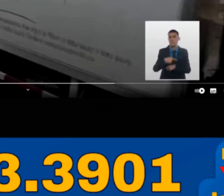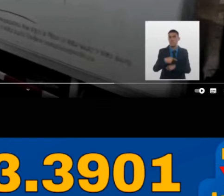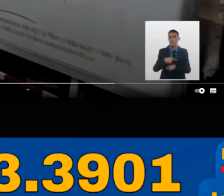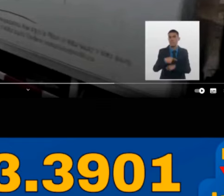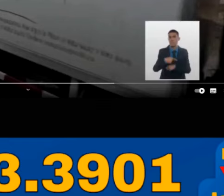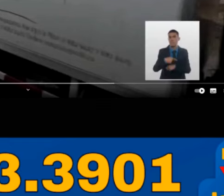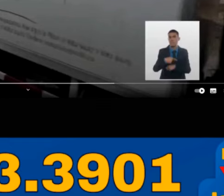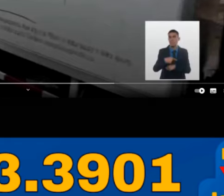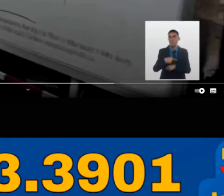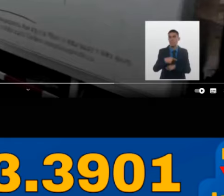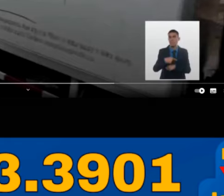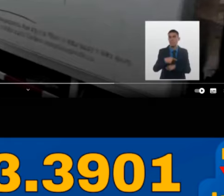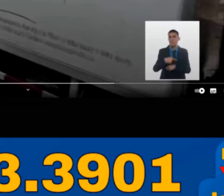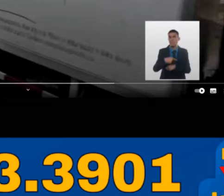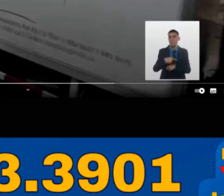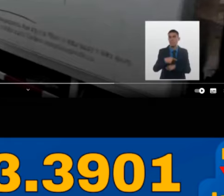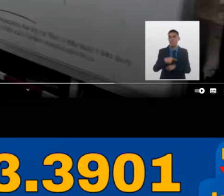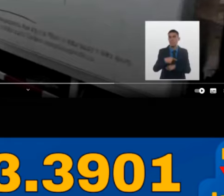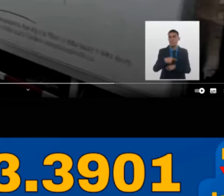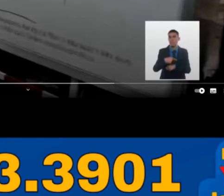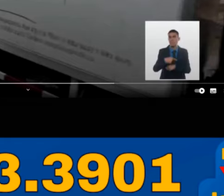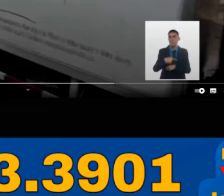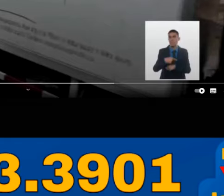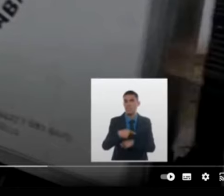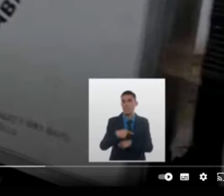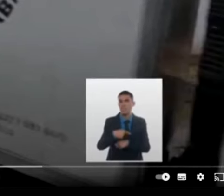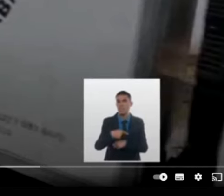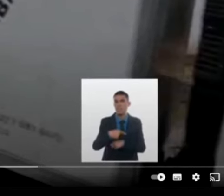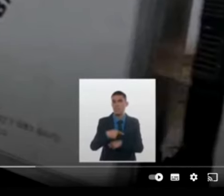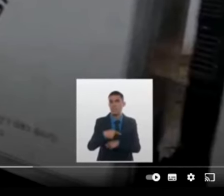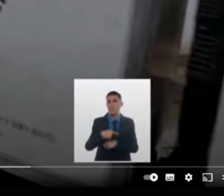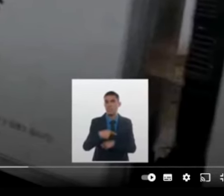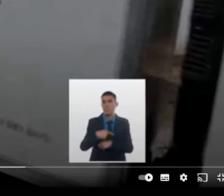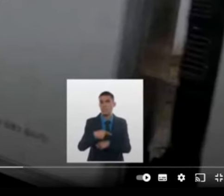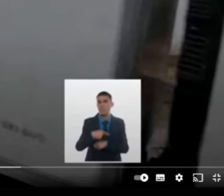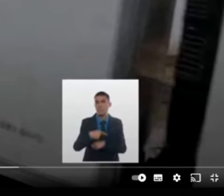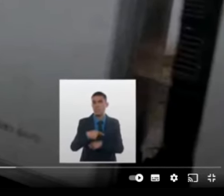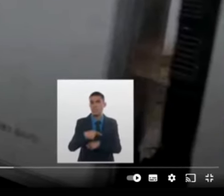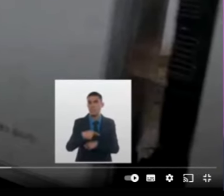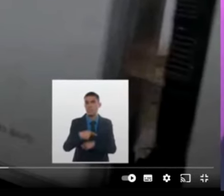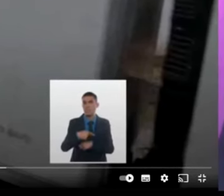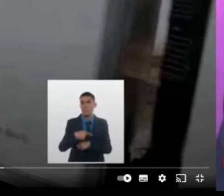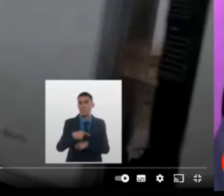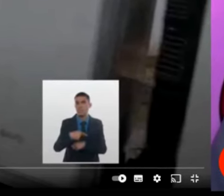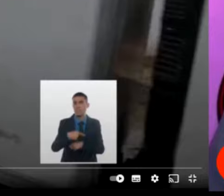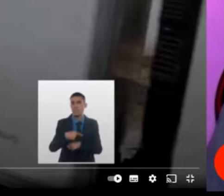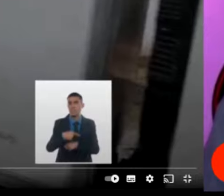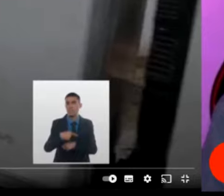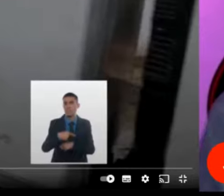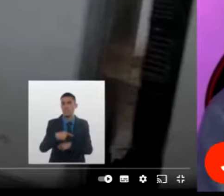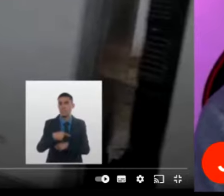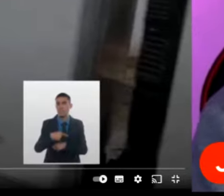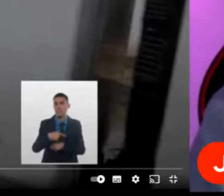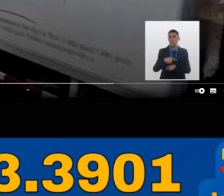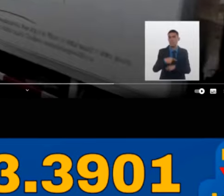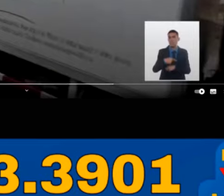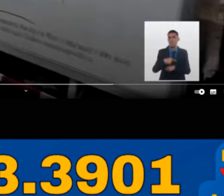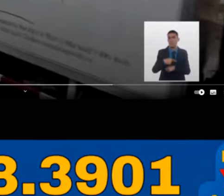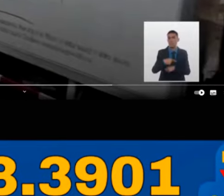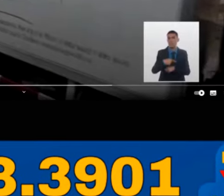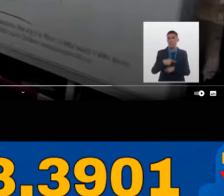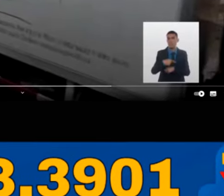por seguro que de lo que te están hablando es de lo que no hay. Hacen el paripé, el único camión, dale, ponlo ahí, ponle 3 sacos de leche y dale, vamos, dale.